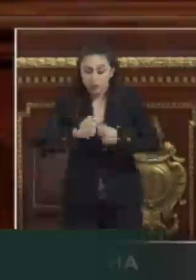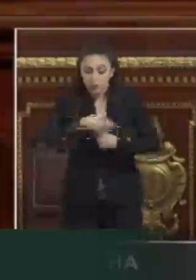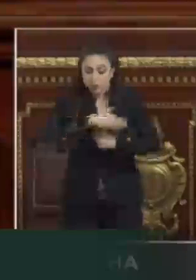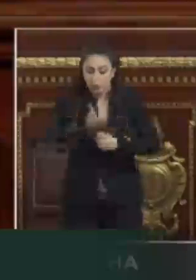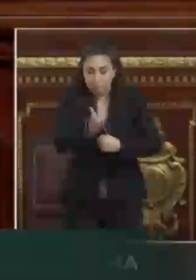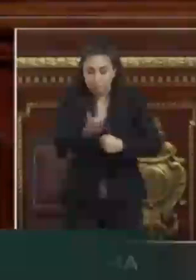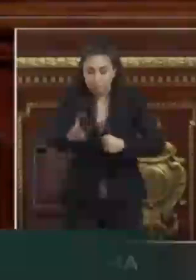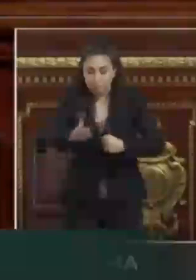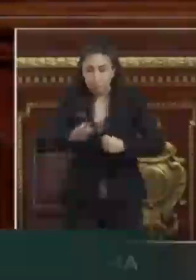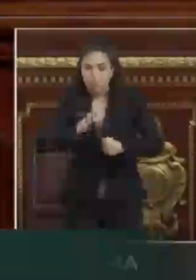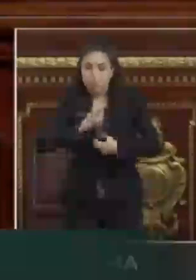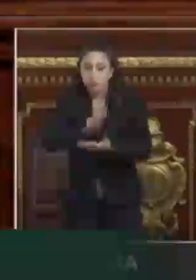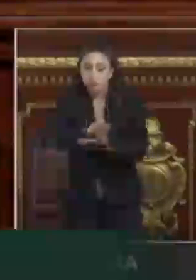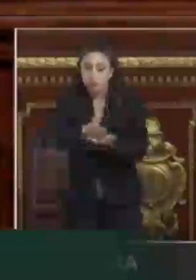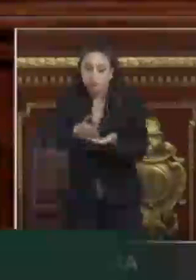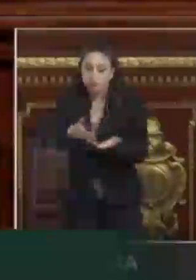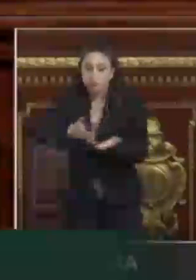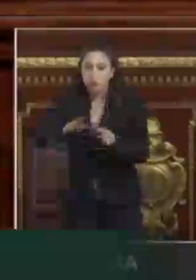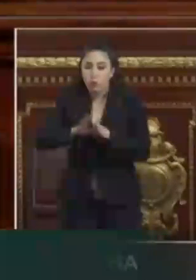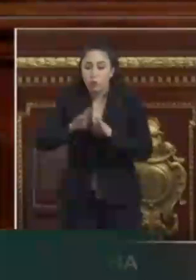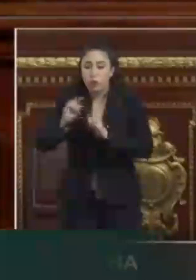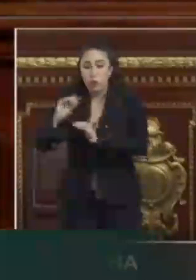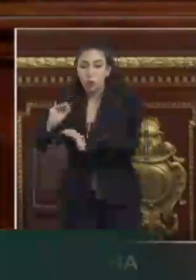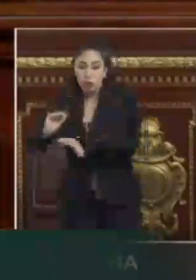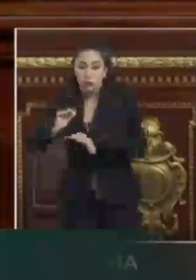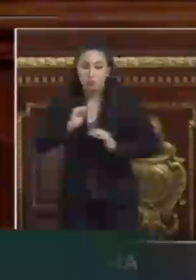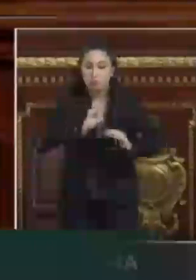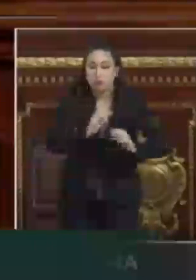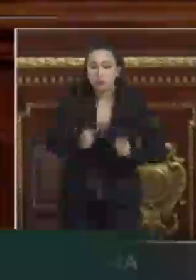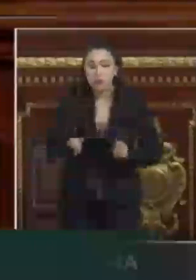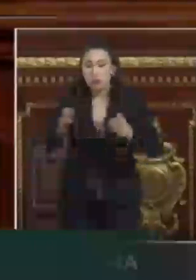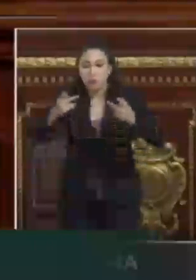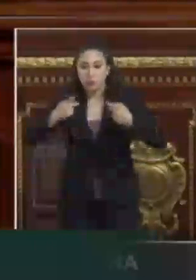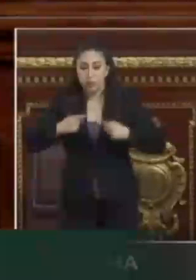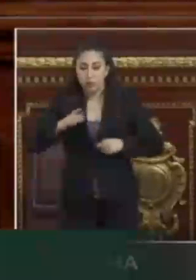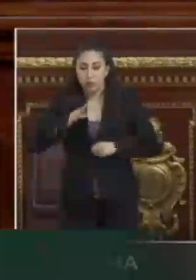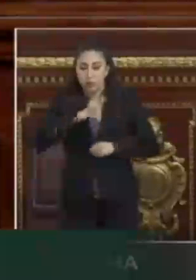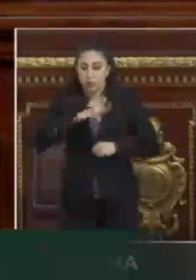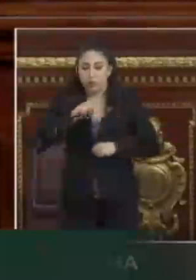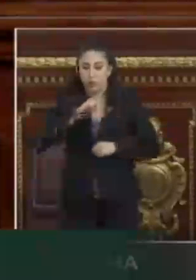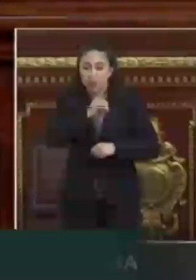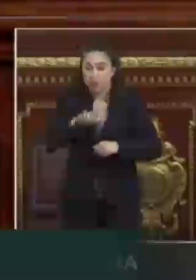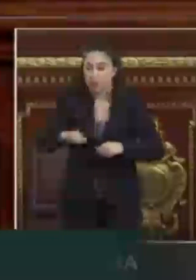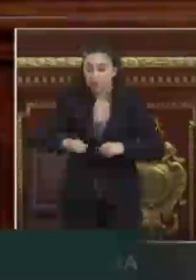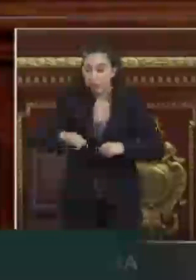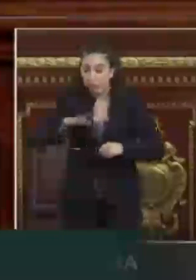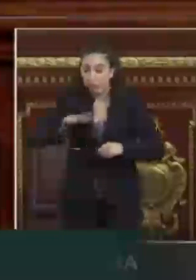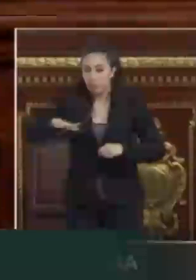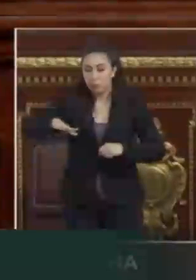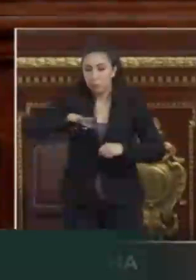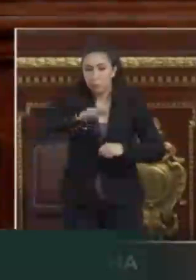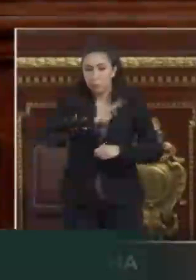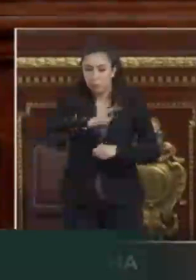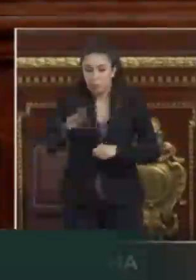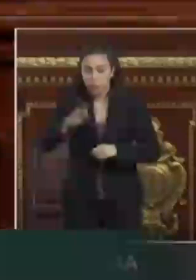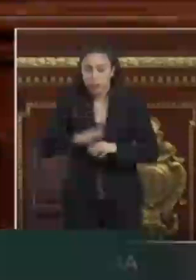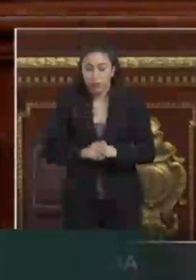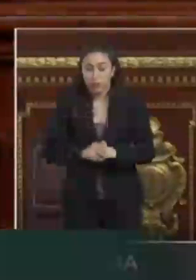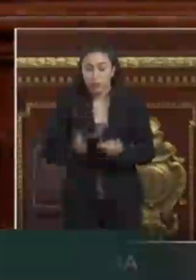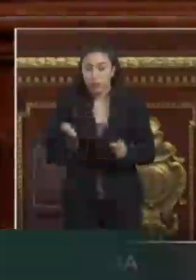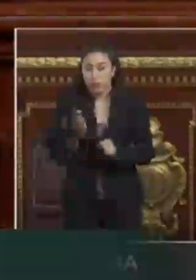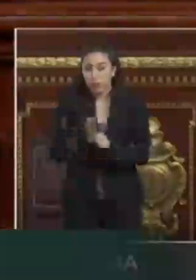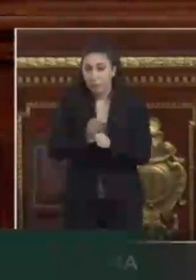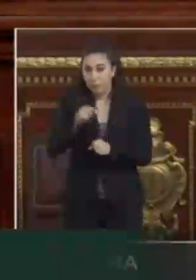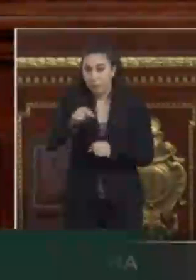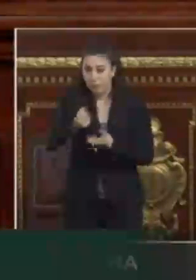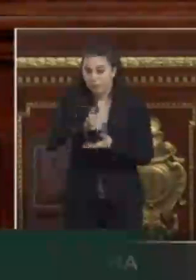mayor número de habitantes en la actualidad, que es Iztapalapa y Gustavo Amadero, toda vez que en ambas se rebasa el millón de habitantes,